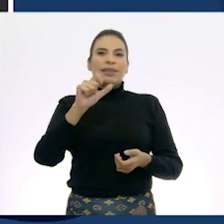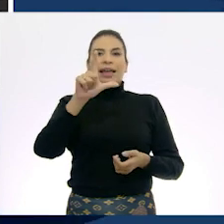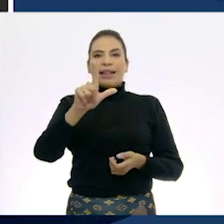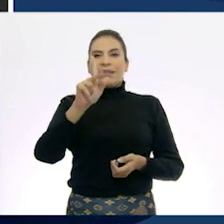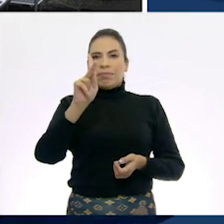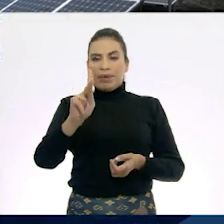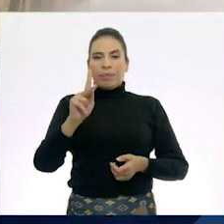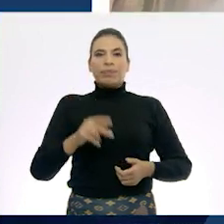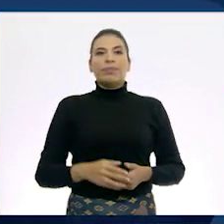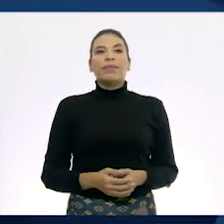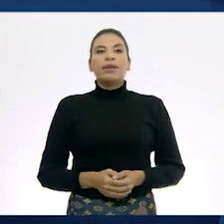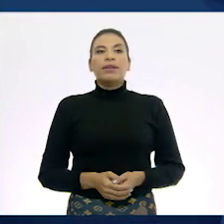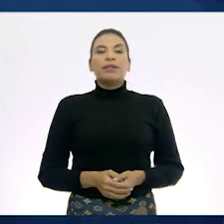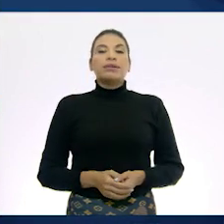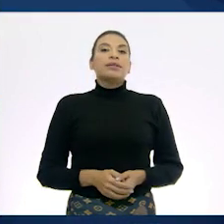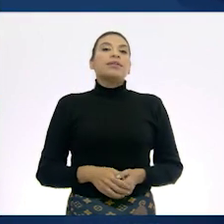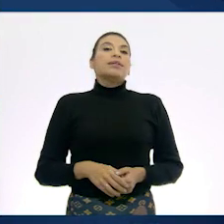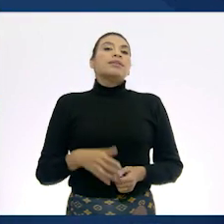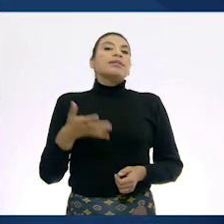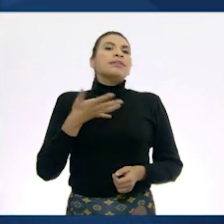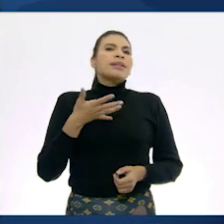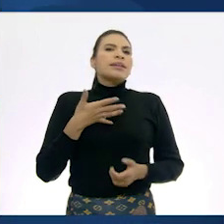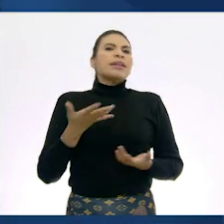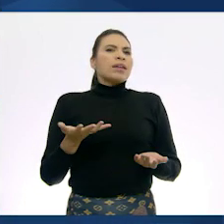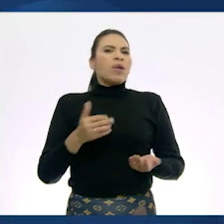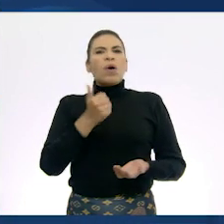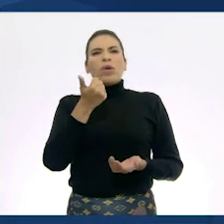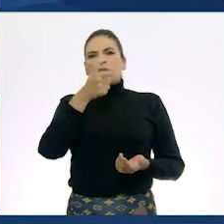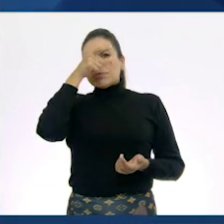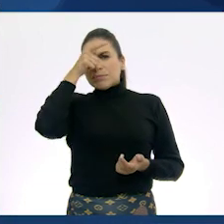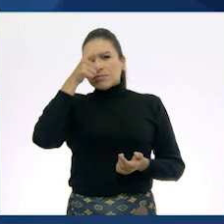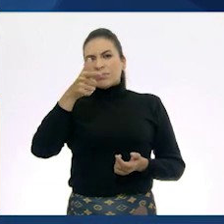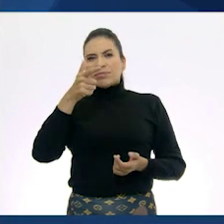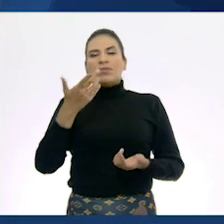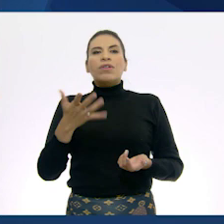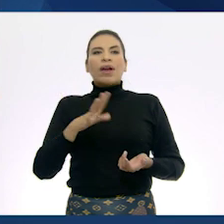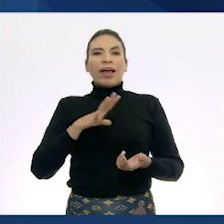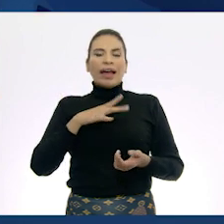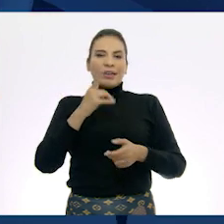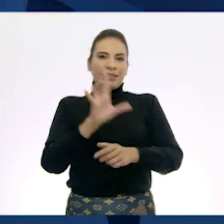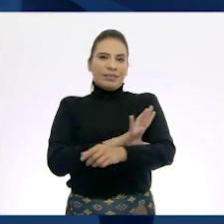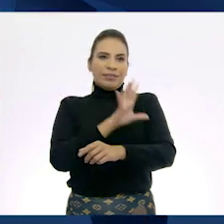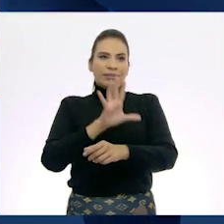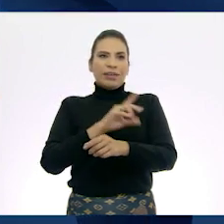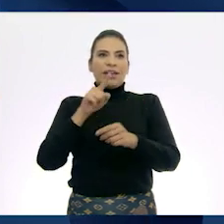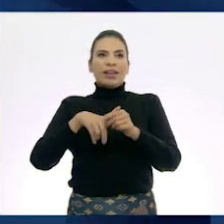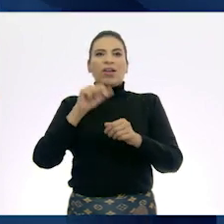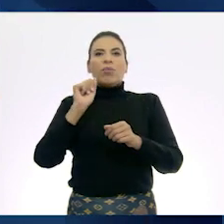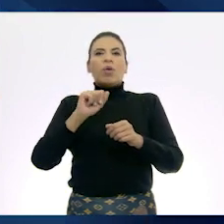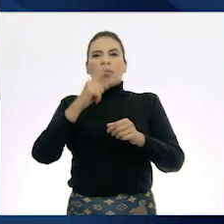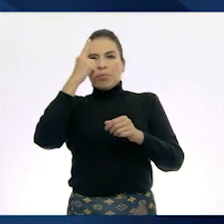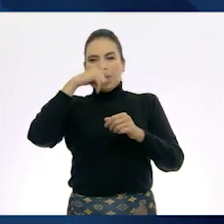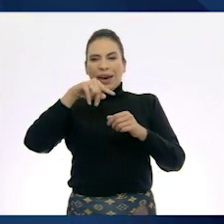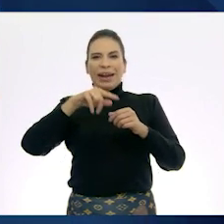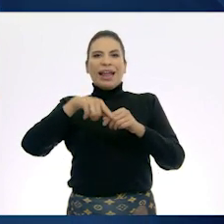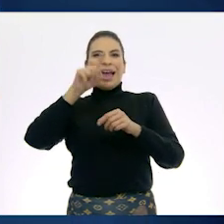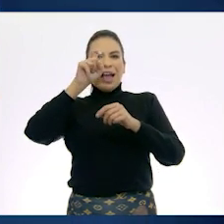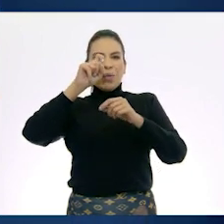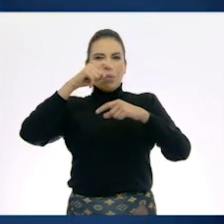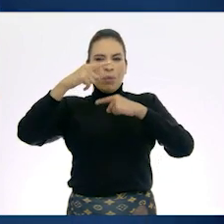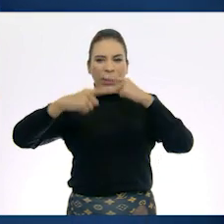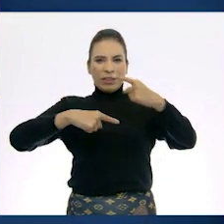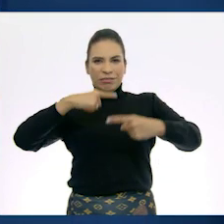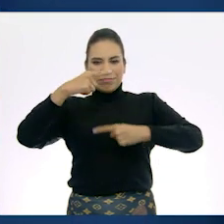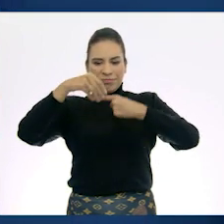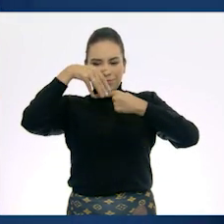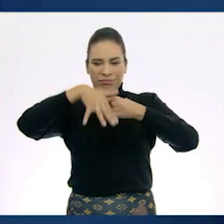LP. Y pues también vamos a tener la energía hidroeléctrica y ahí también esto va